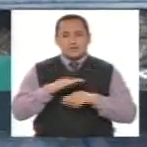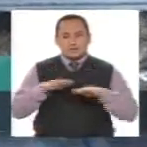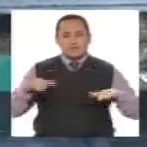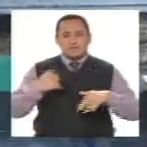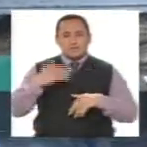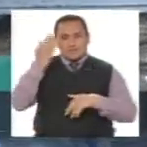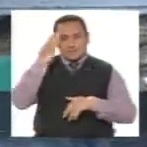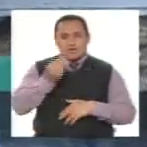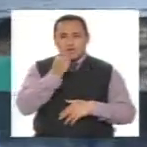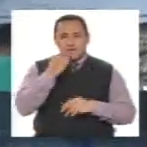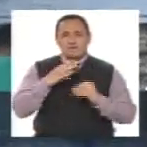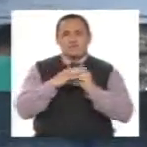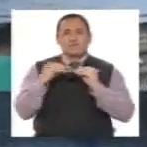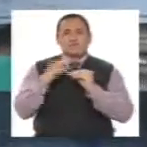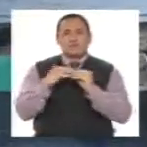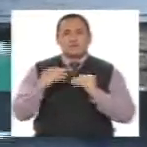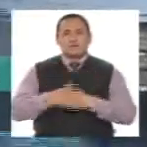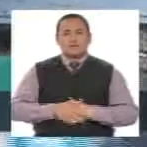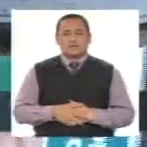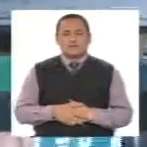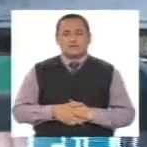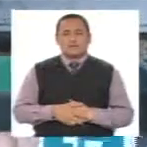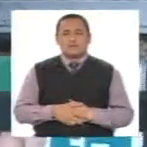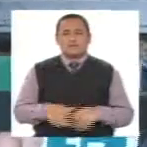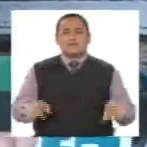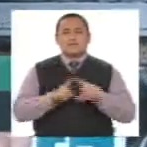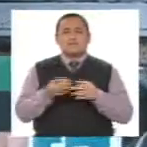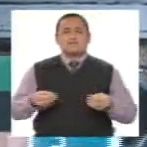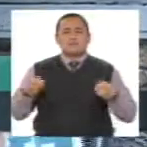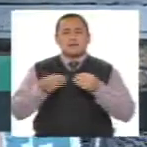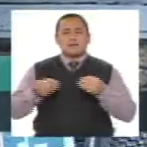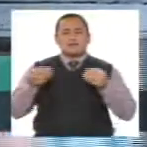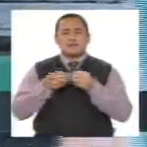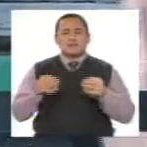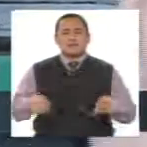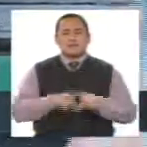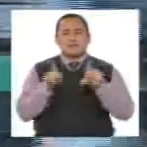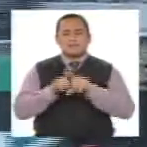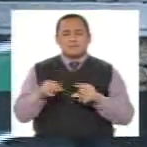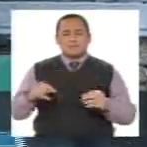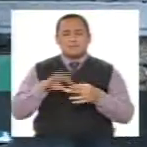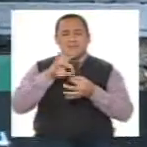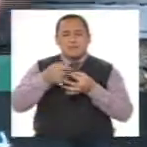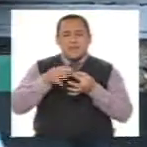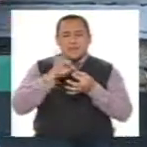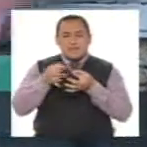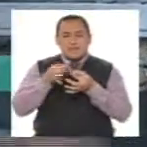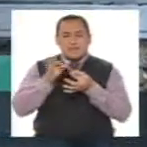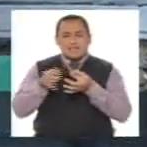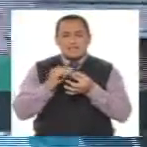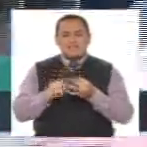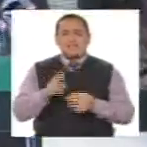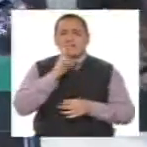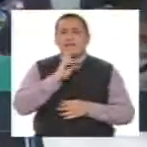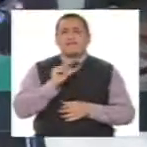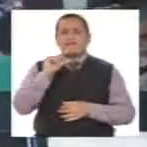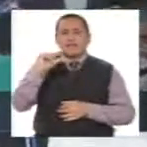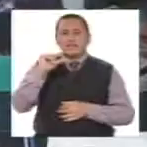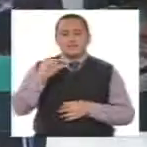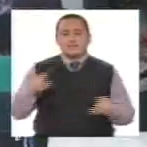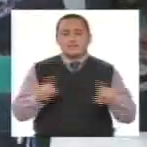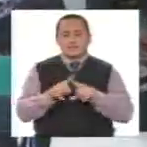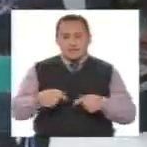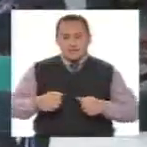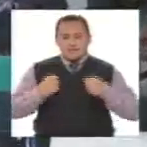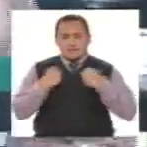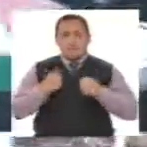saben que tienen que comerse fruta ja ja mayor proporción la de creación ahorita la fresa a este esfuerzo